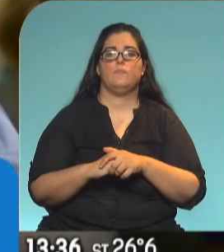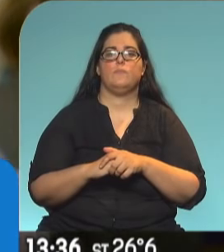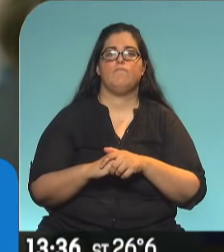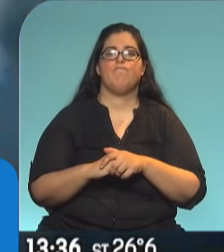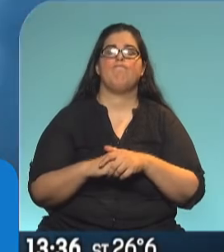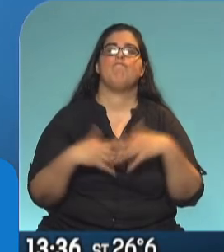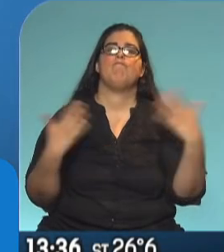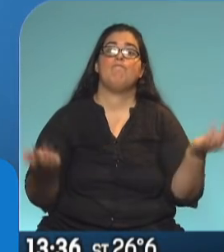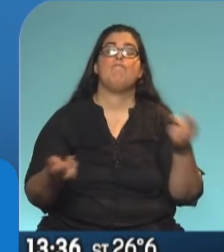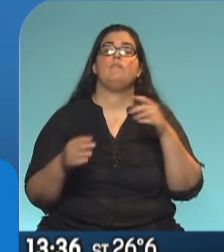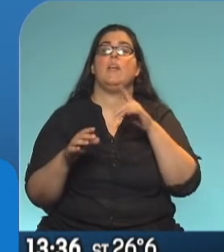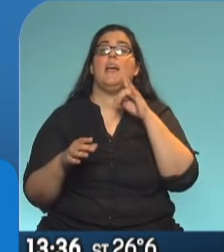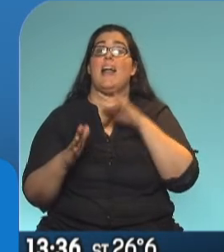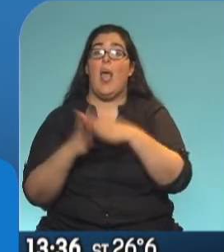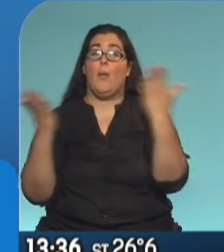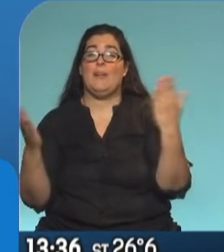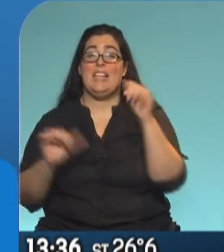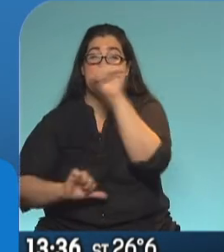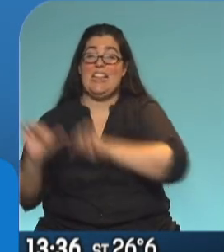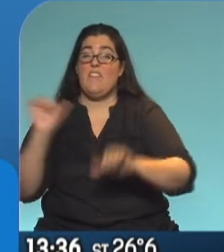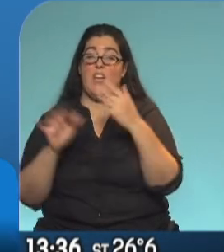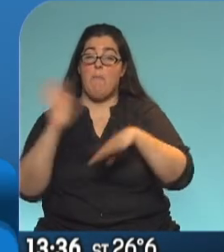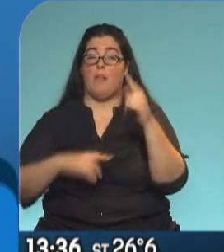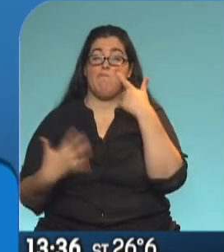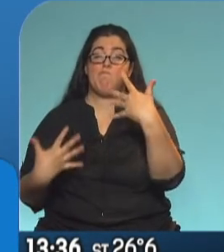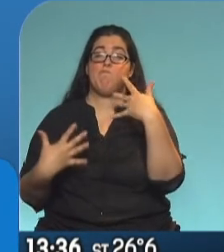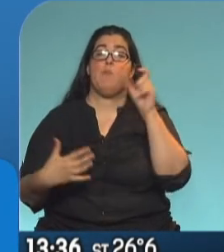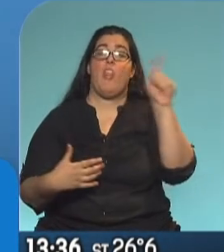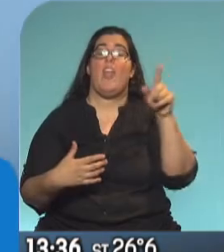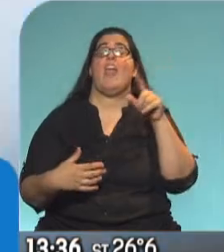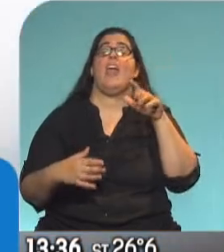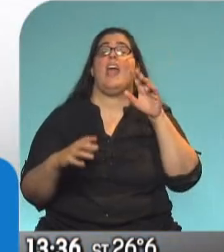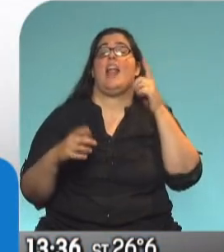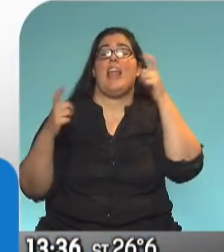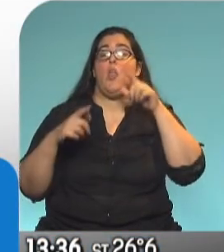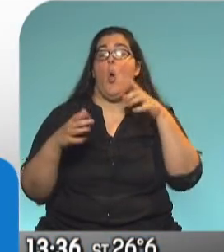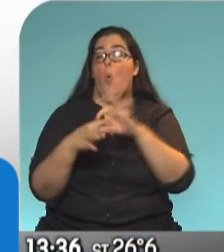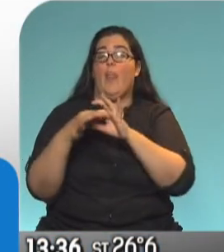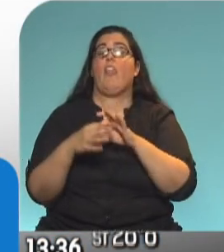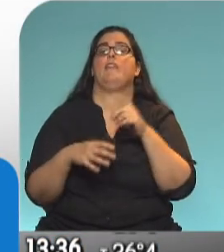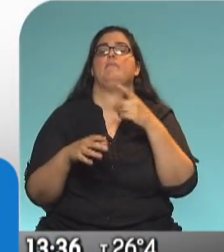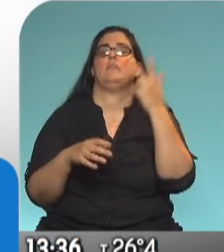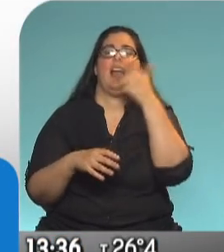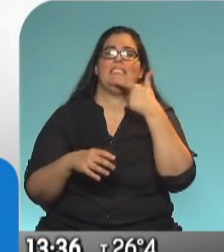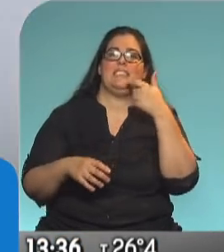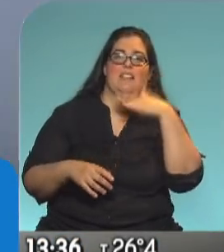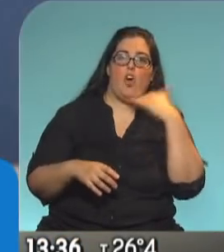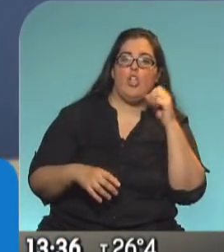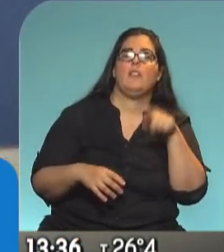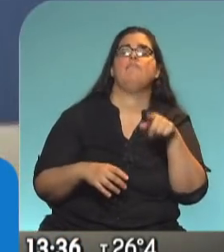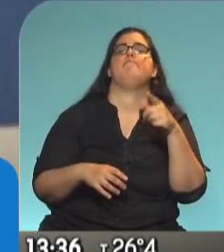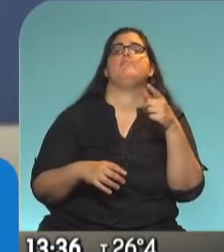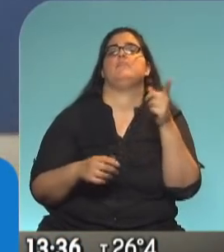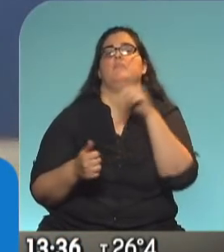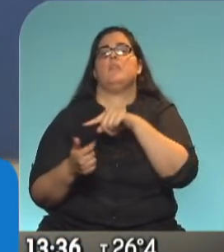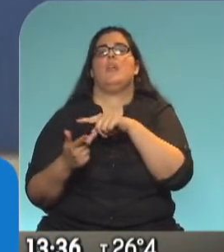Dos de las revistas científicas más influyentes del Reino Unido, la British Medical Journal y la Health Service Journal, pidieron